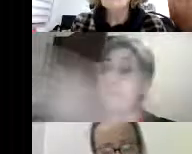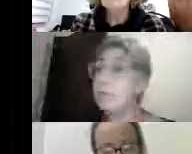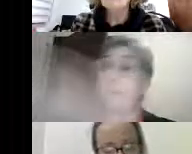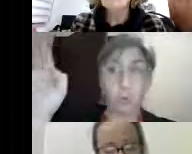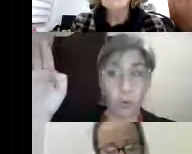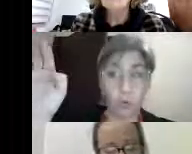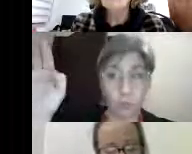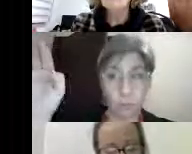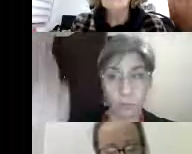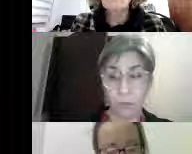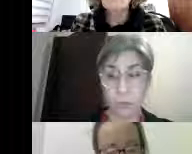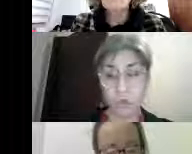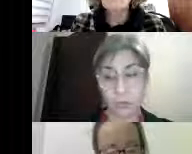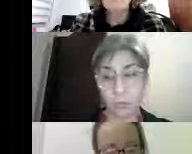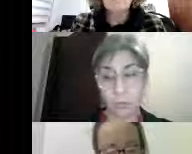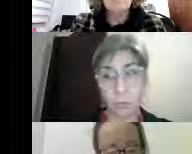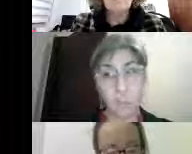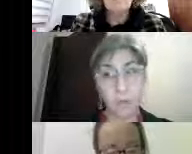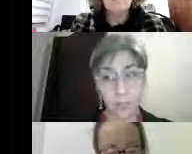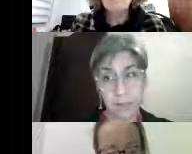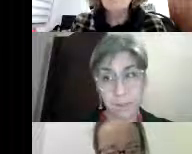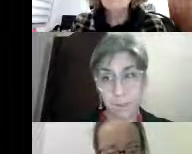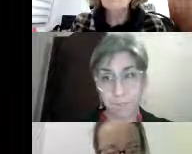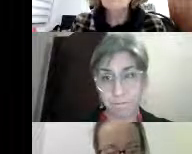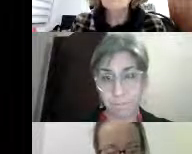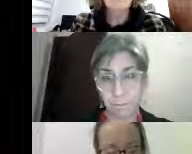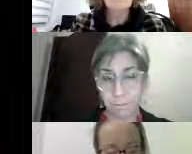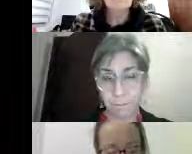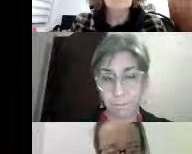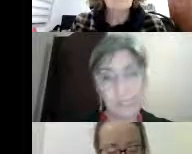asunto. Igual sirve para todos, ¿no? Todos, mujeres y varones.